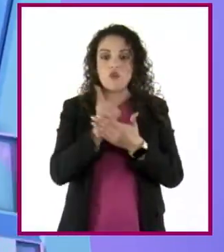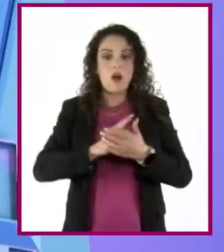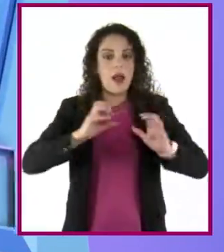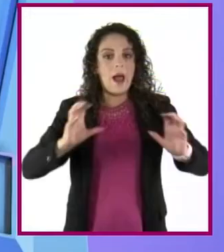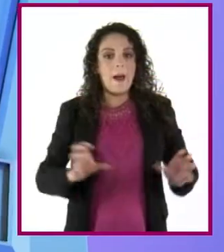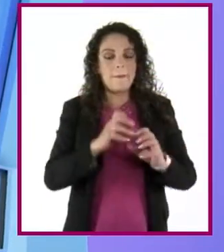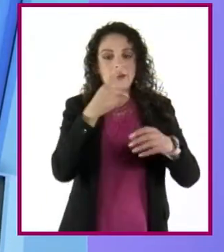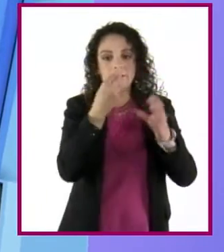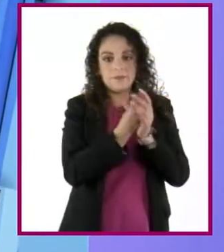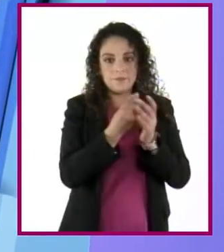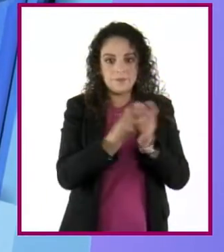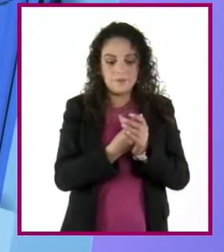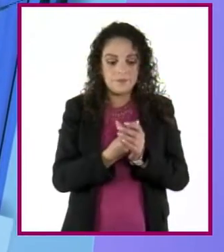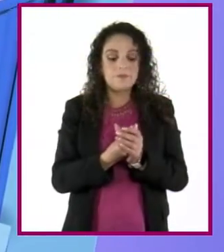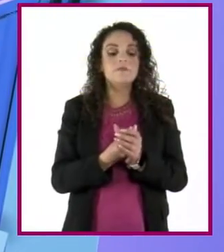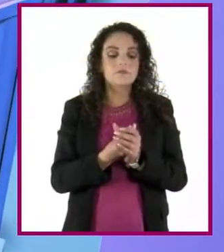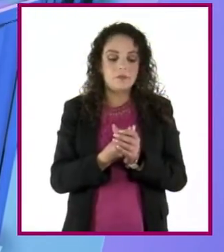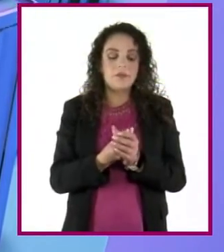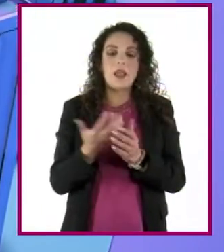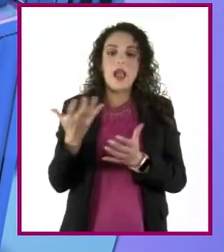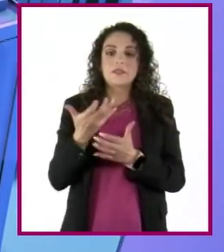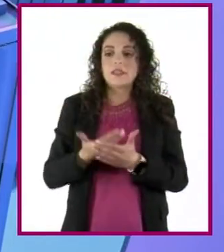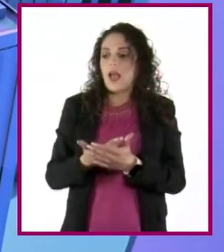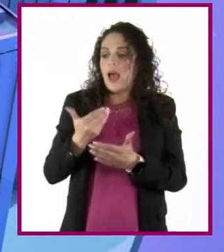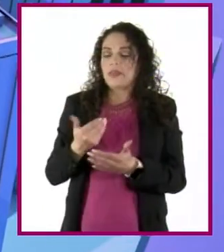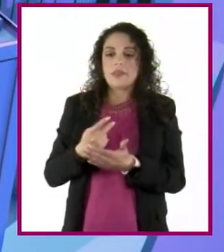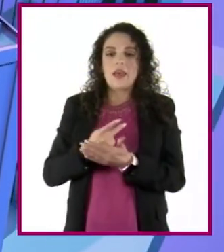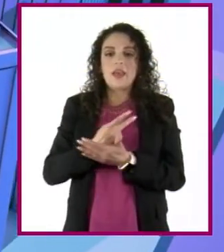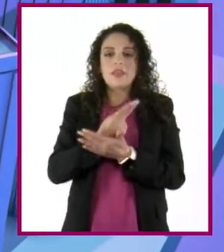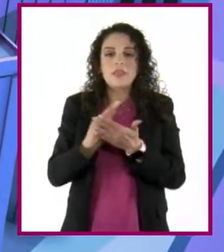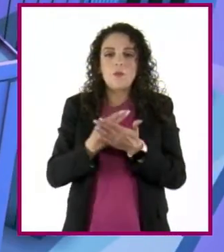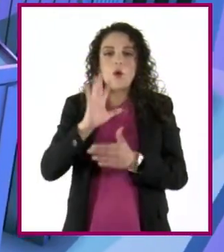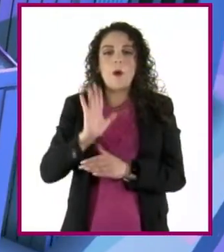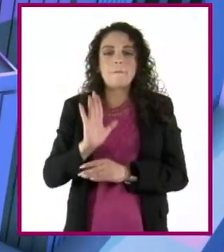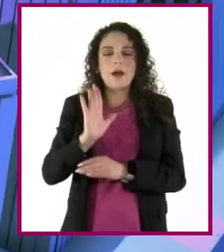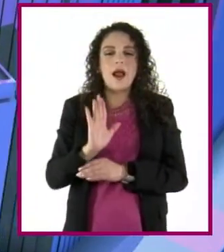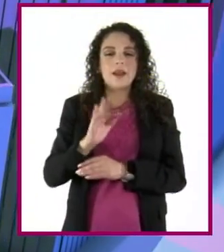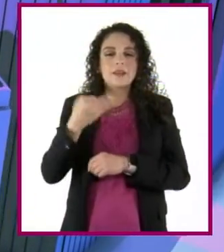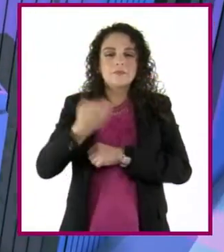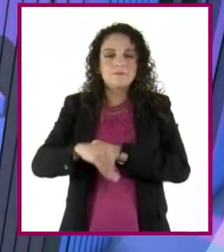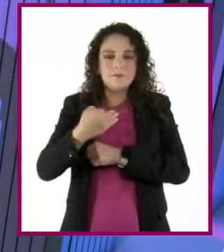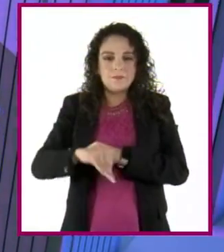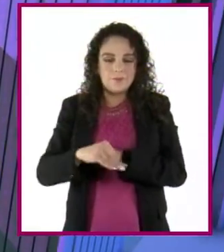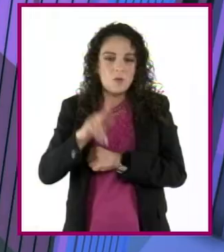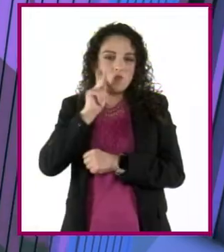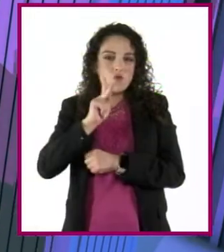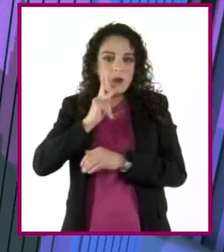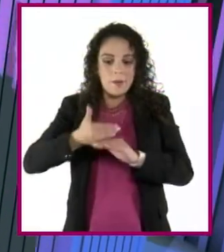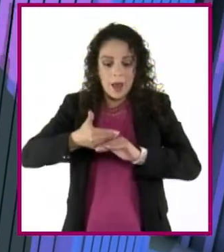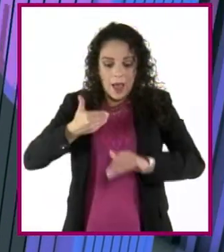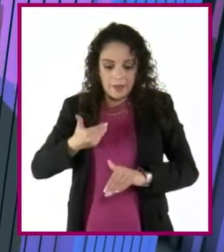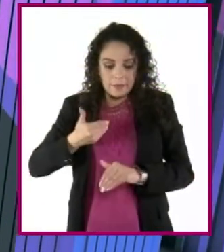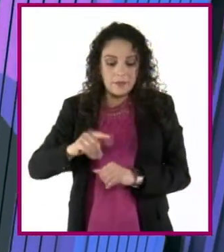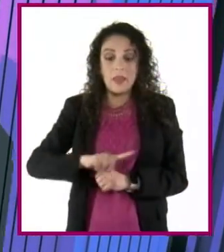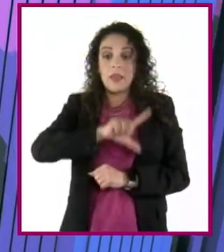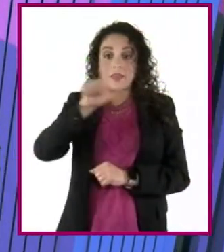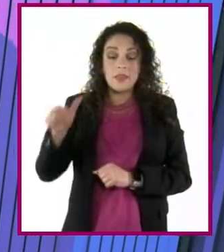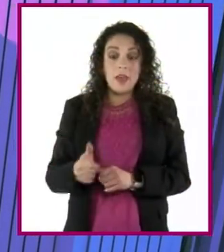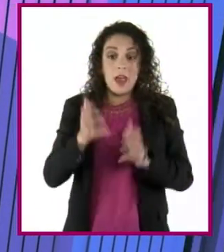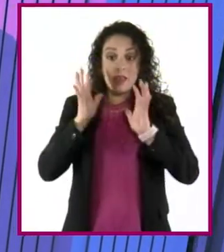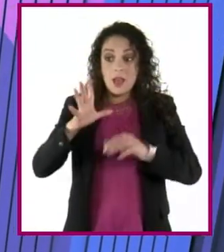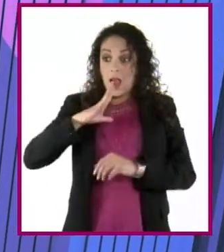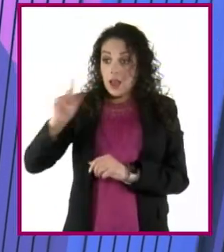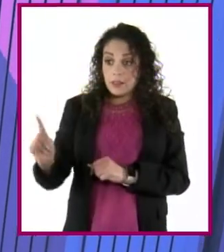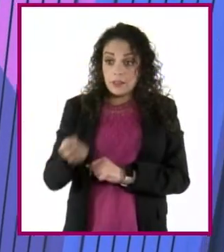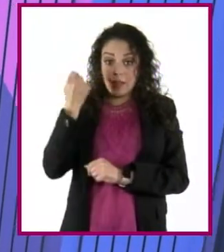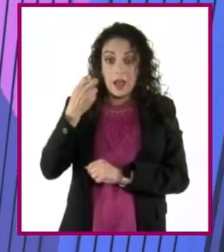poder hacer prototipos de ellos en un costo menor. La reducción de materiales gracias al desarrollo de la tecnología pues ha